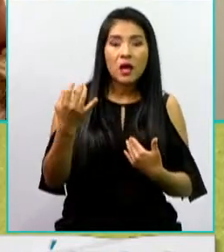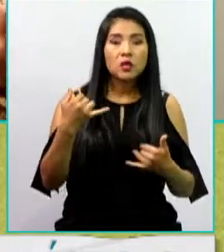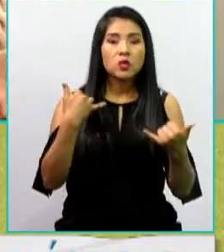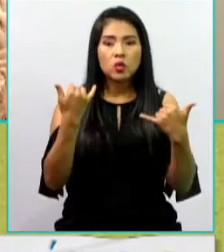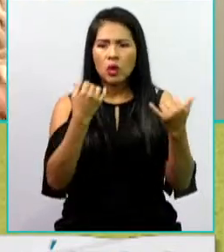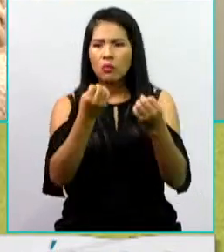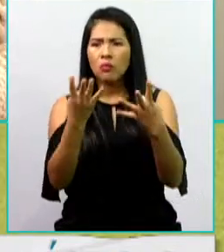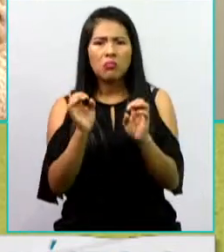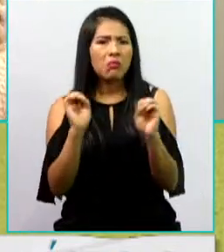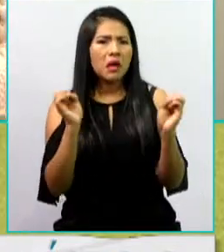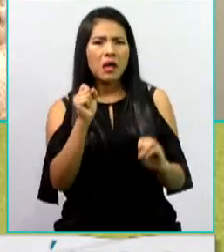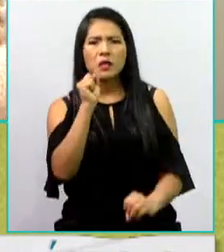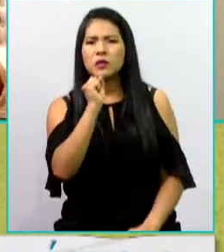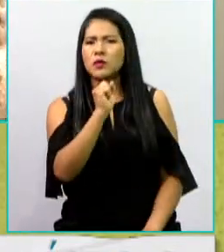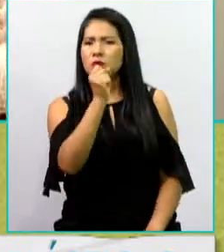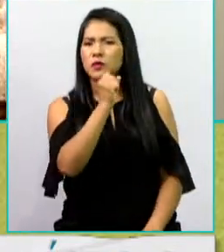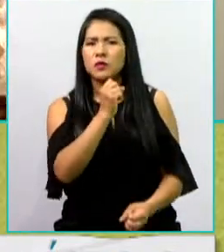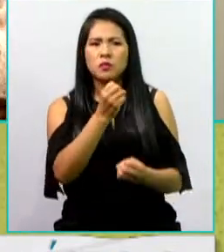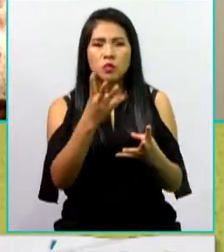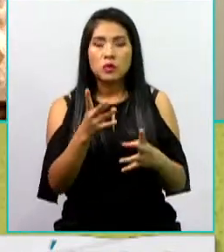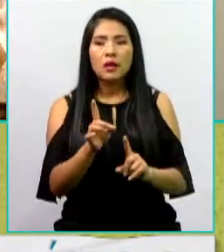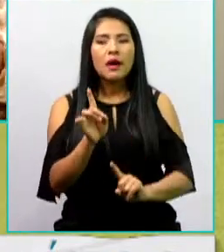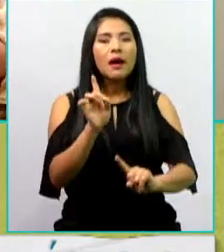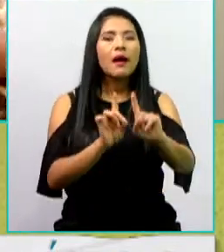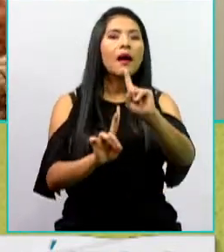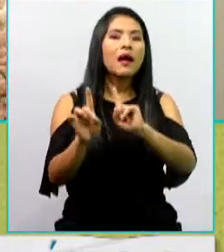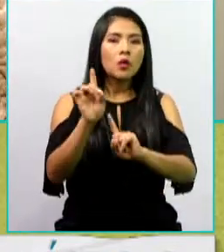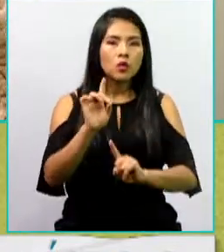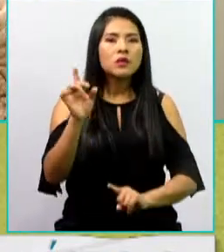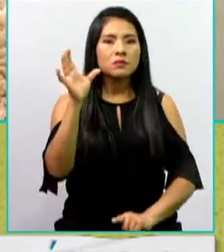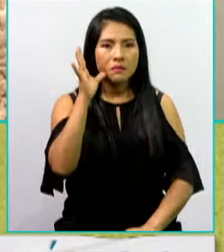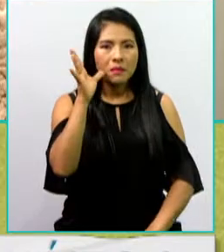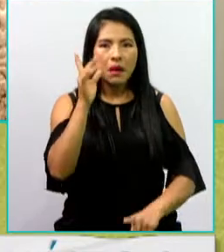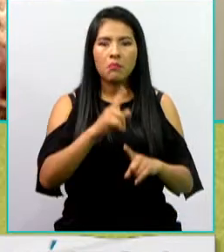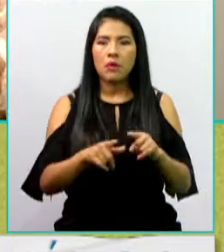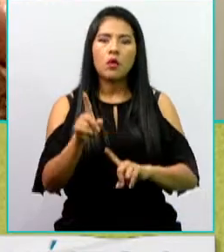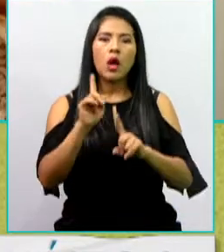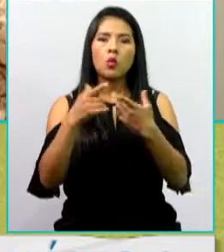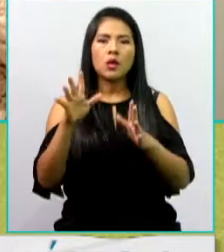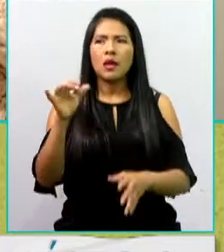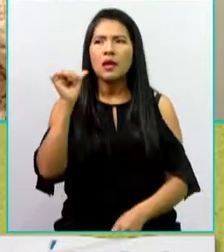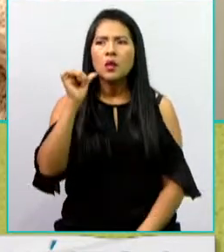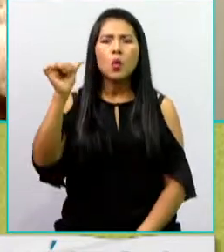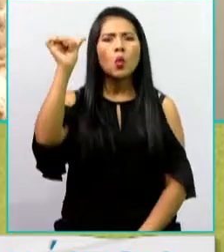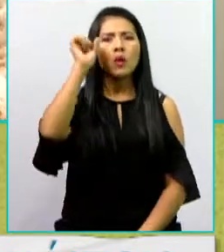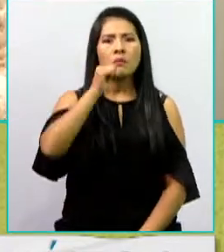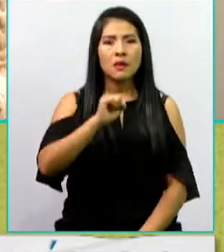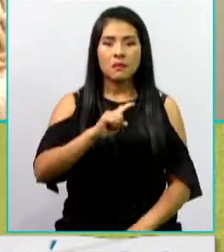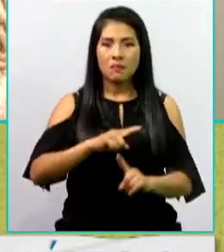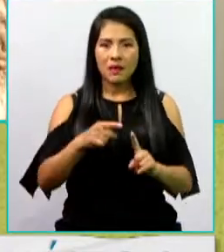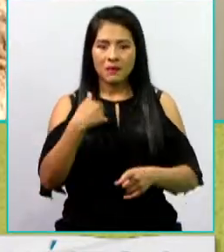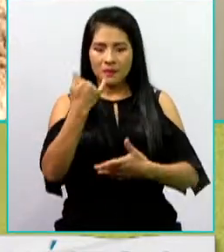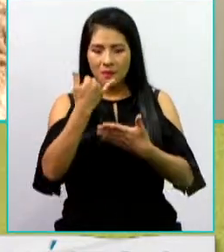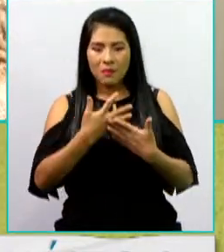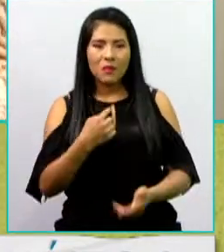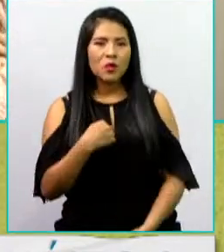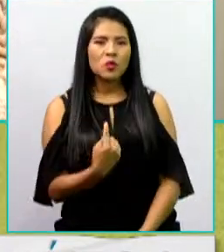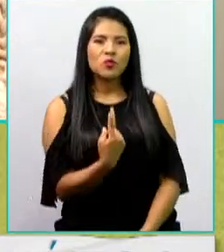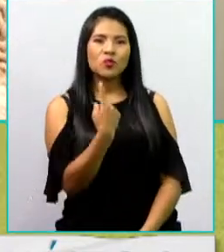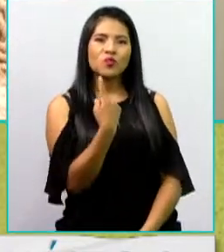mis compañeros, ¿no? Habían mamás, pero que a sus hijos sí eran grandes. Yo era la única que tenía mi bebé.